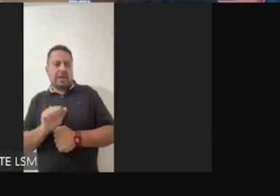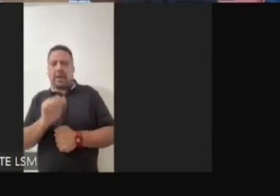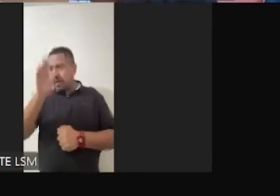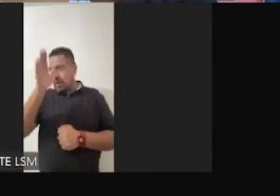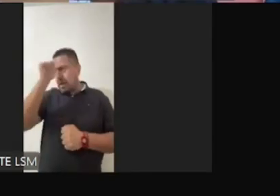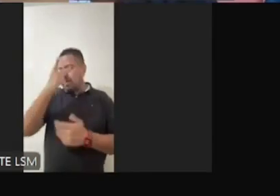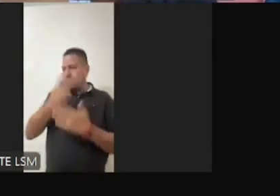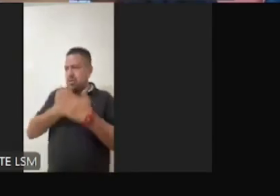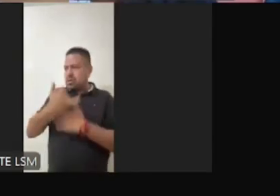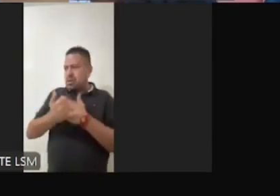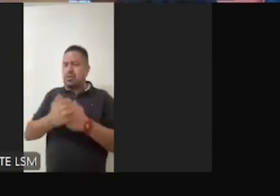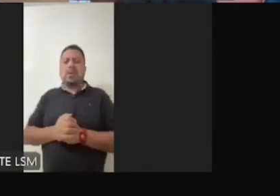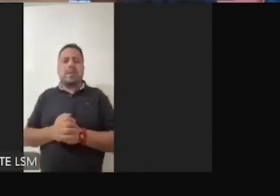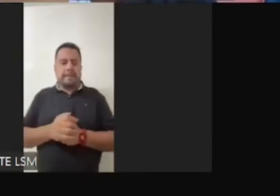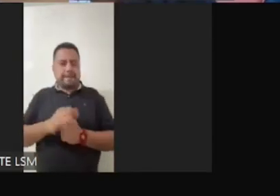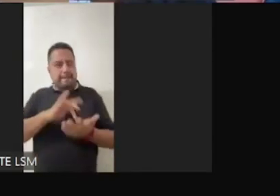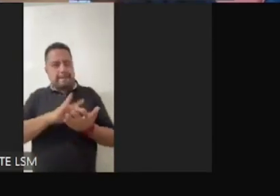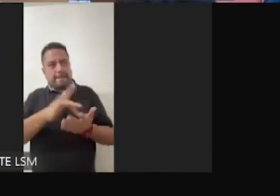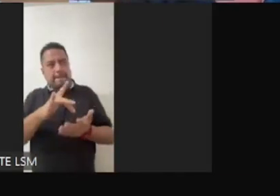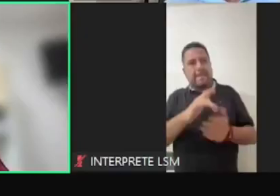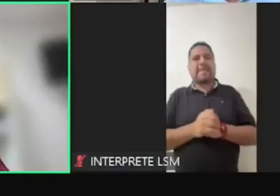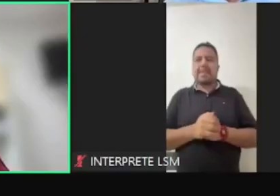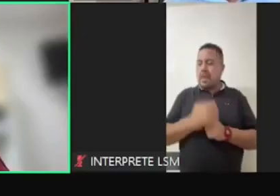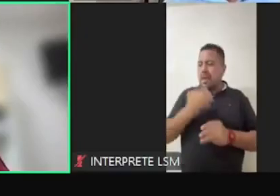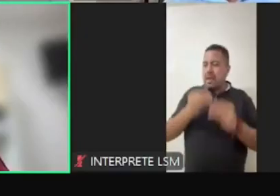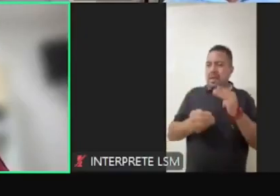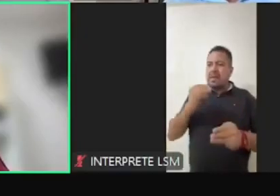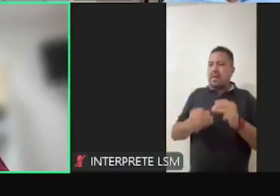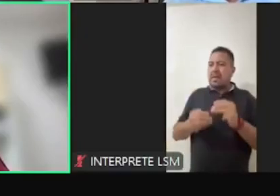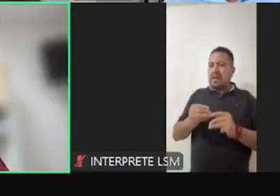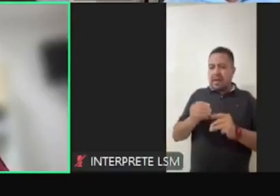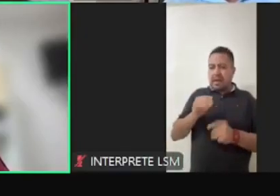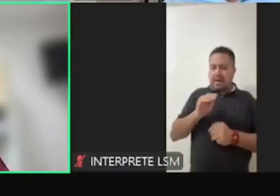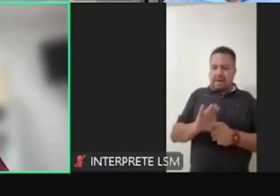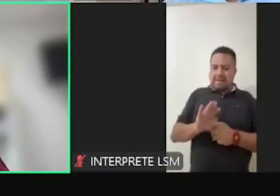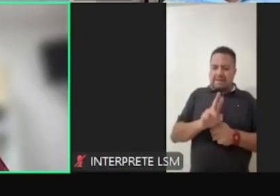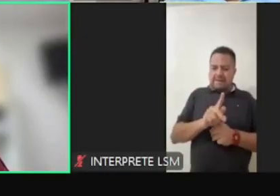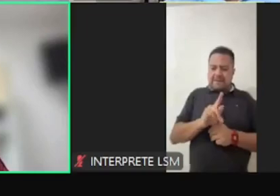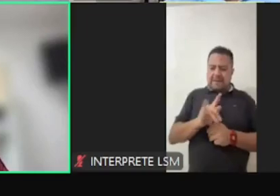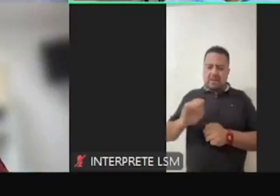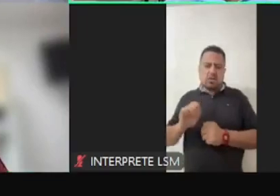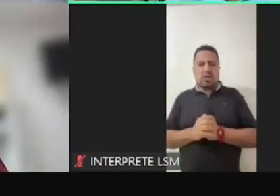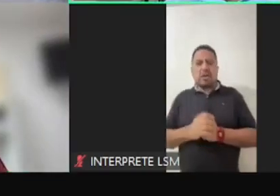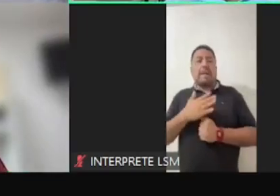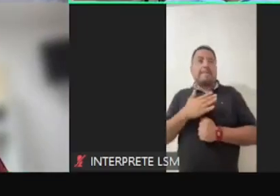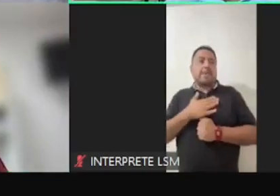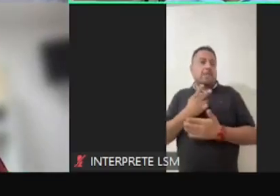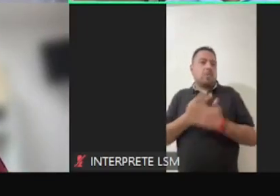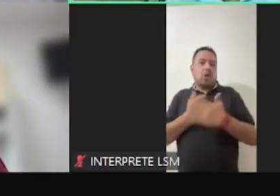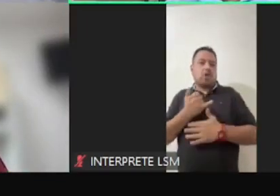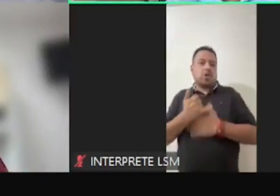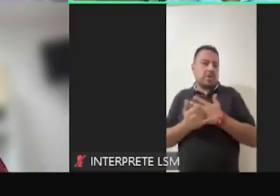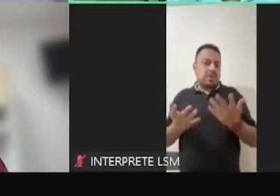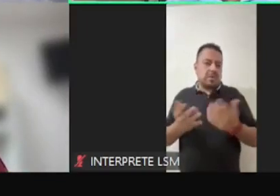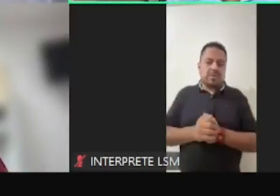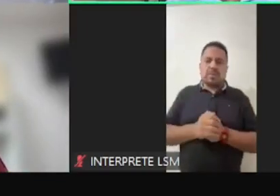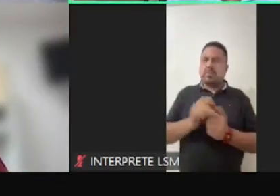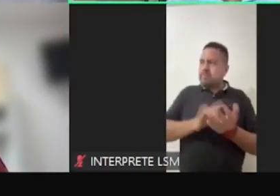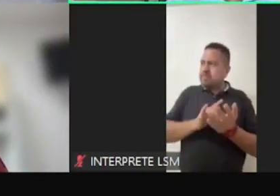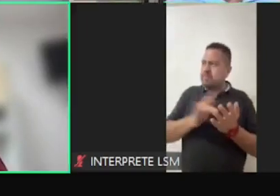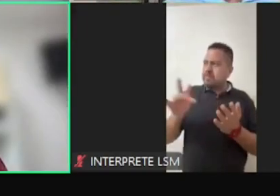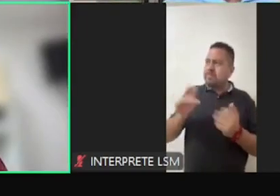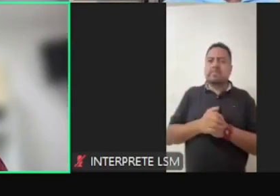del proyecto Gracias magistrada magistrada ponente Hilda Rosa Delgado Brito es mi proyecto Gracias